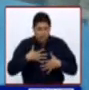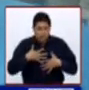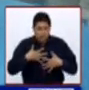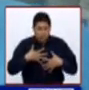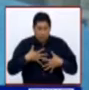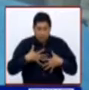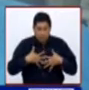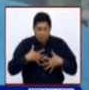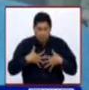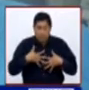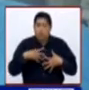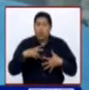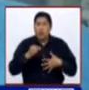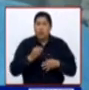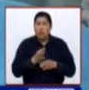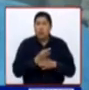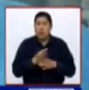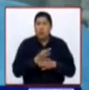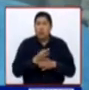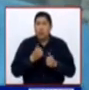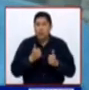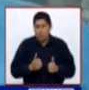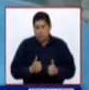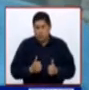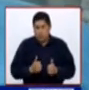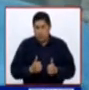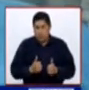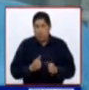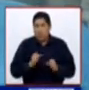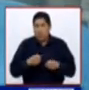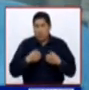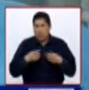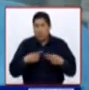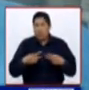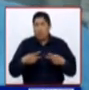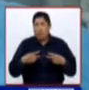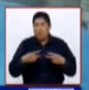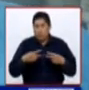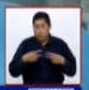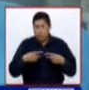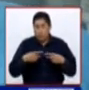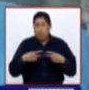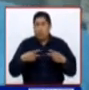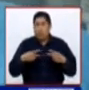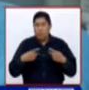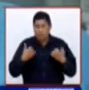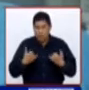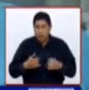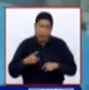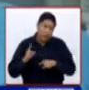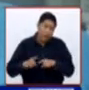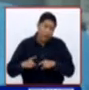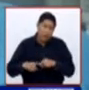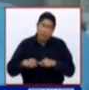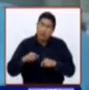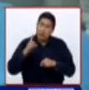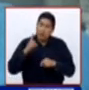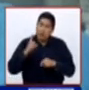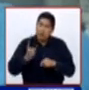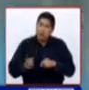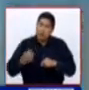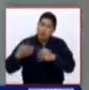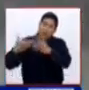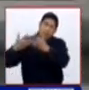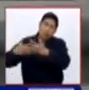diafragma no estaría funcionando adecuadamente para que ella pueda respirar y por eso ella ahorita está dependiente al 100% de un